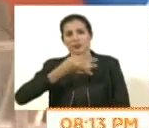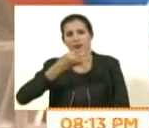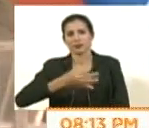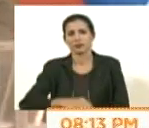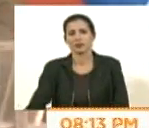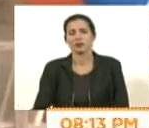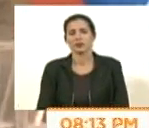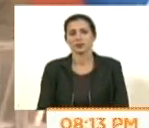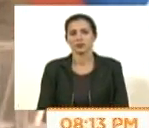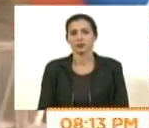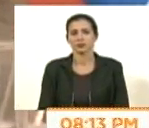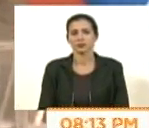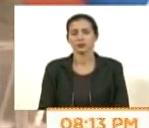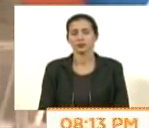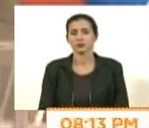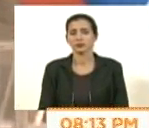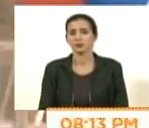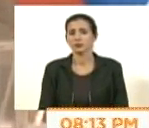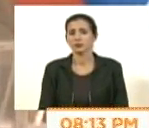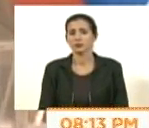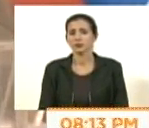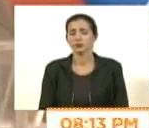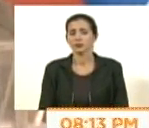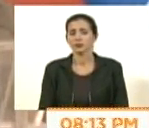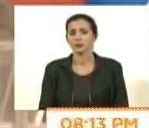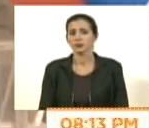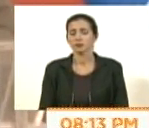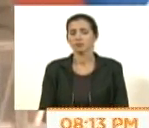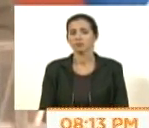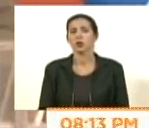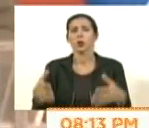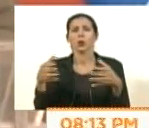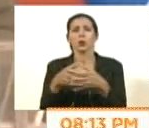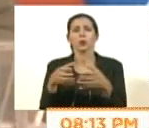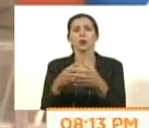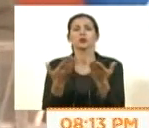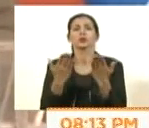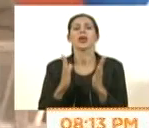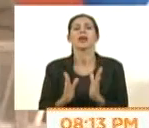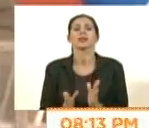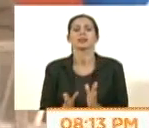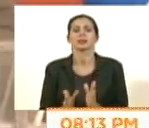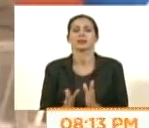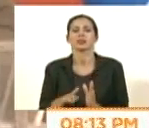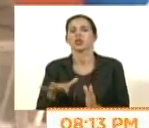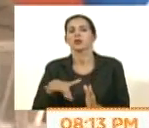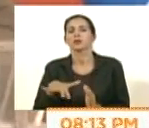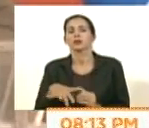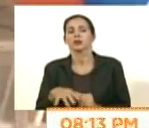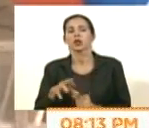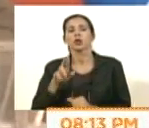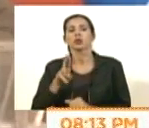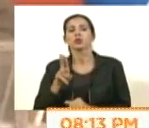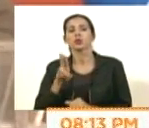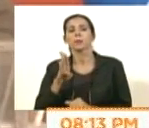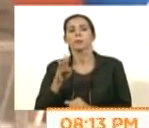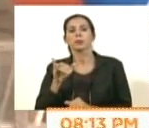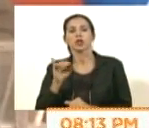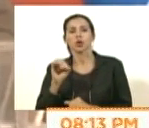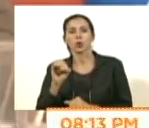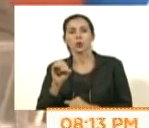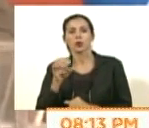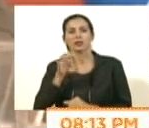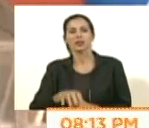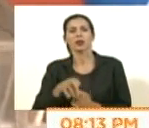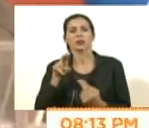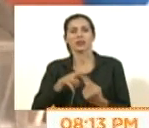se encontraban unos estudiantes en la población de Rubio, municipio Junín del